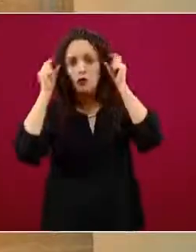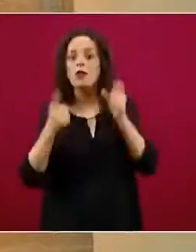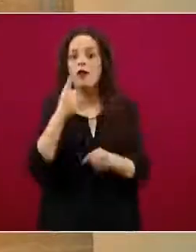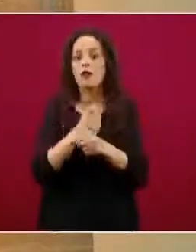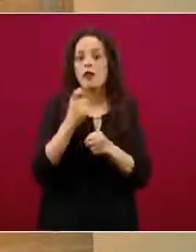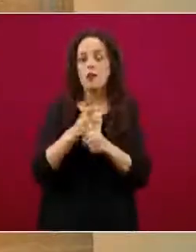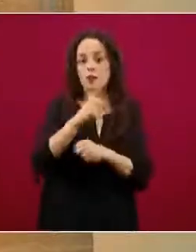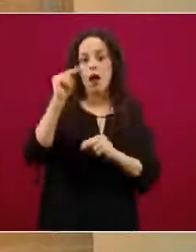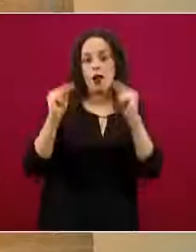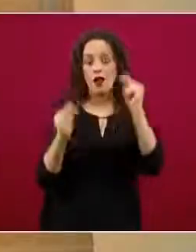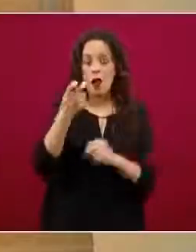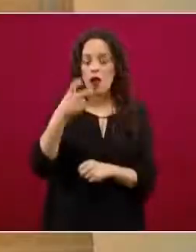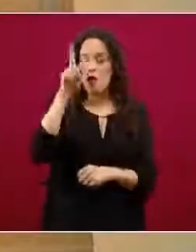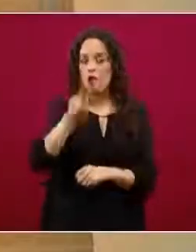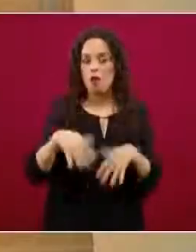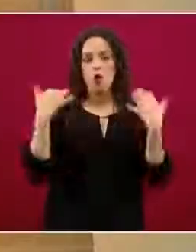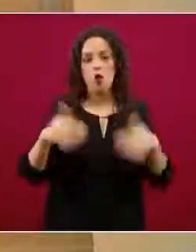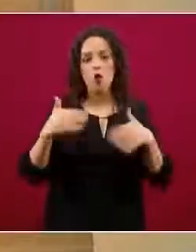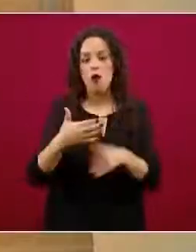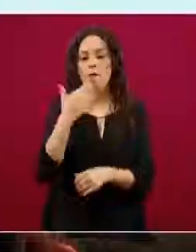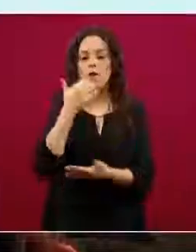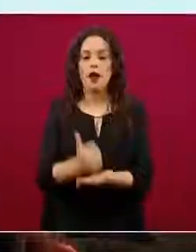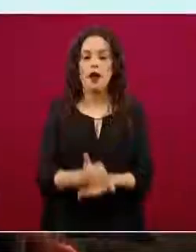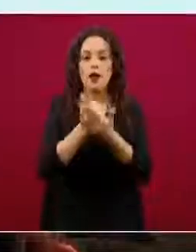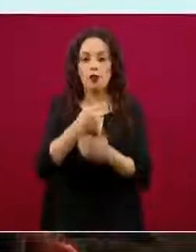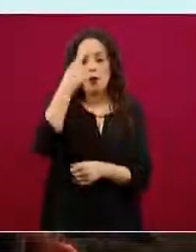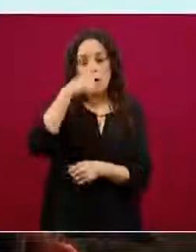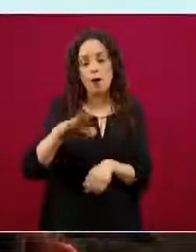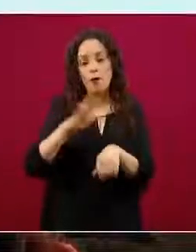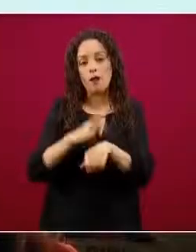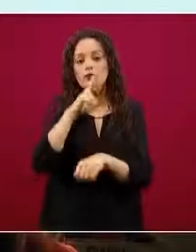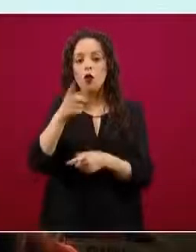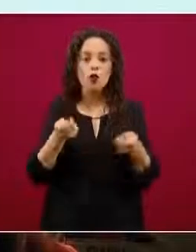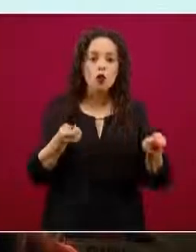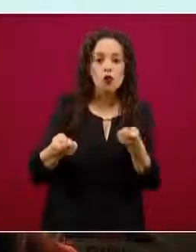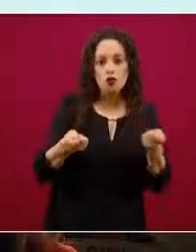nos ha ayudado a tener muy buen control. La que sigue, por favor.